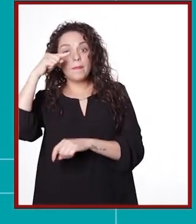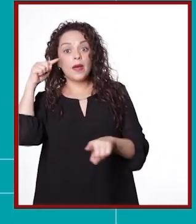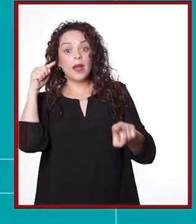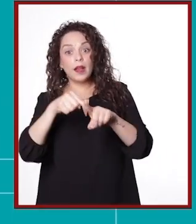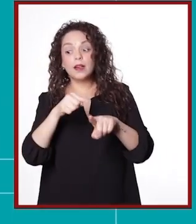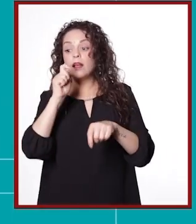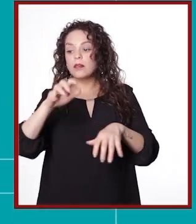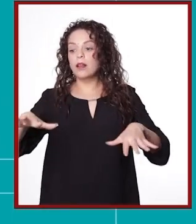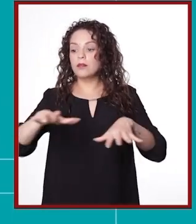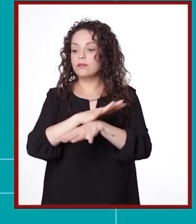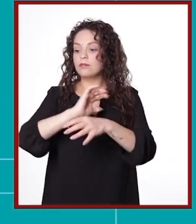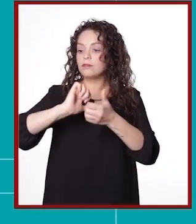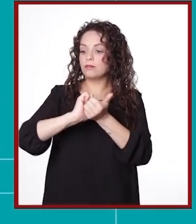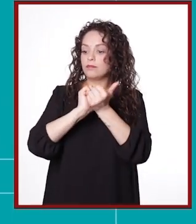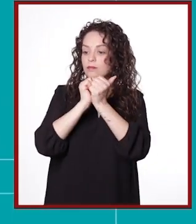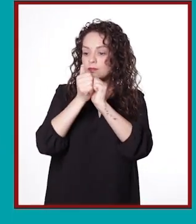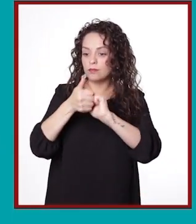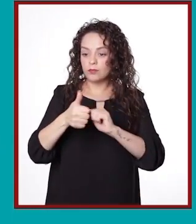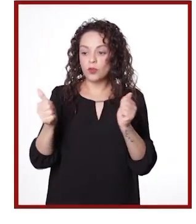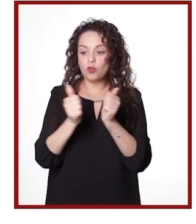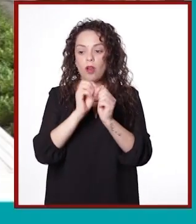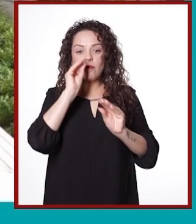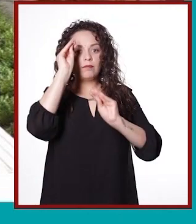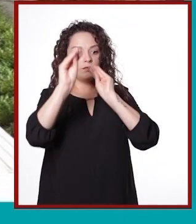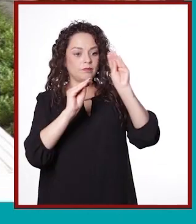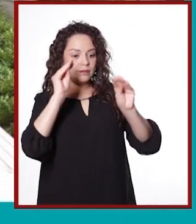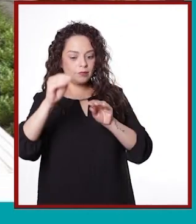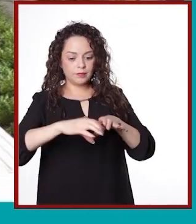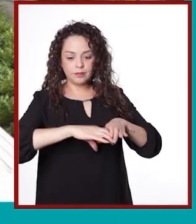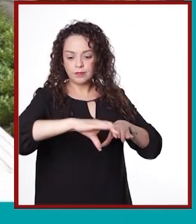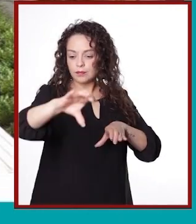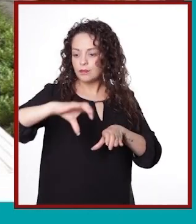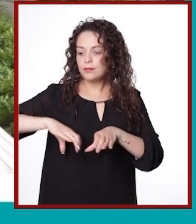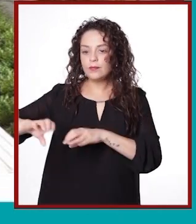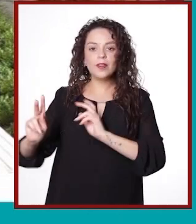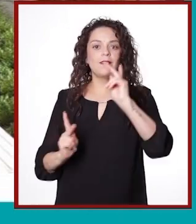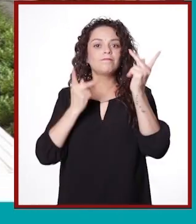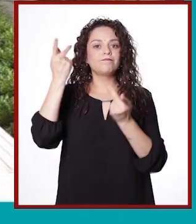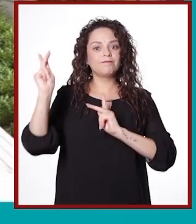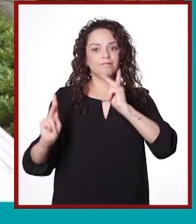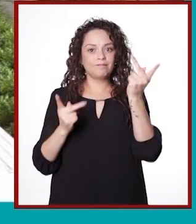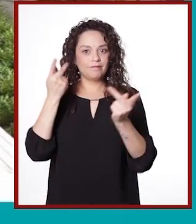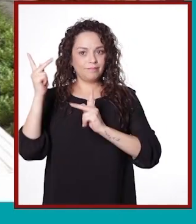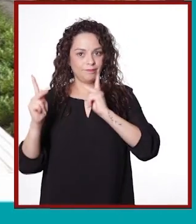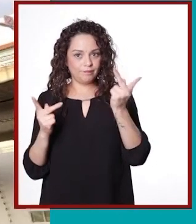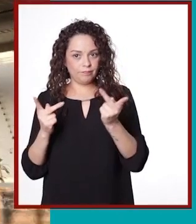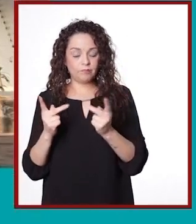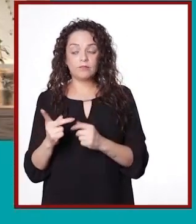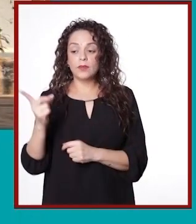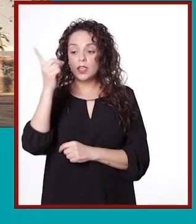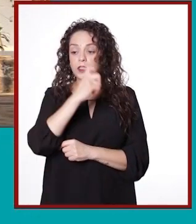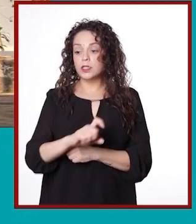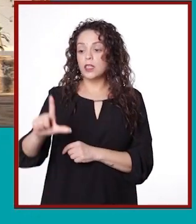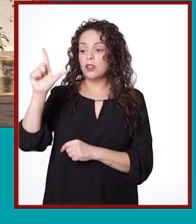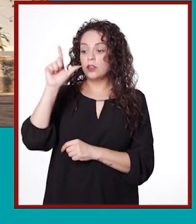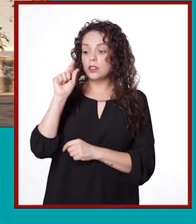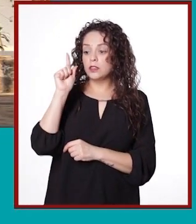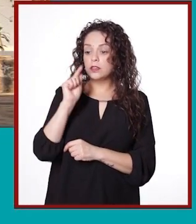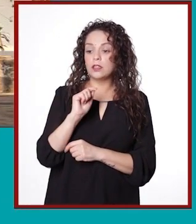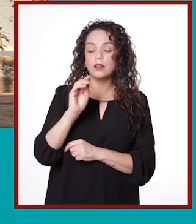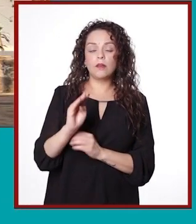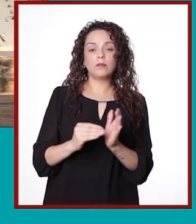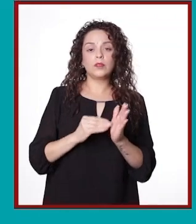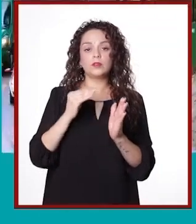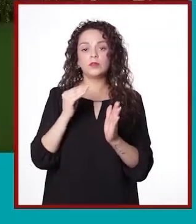las áreas verdes a través de jardines verticales. Wow. Tenemos cuantificado cerca de 170 millones